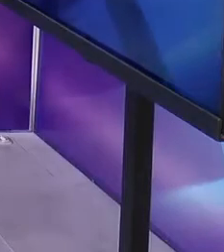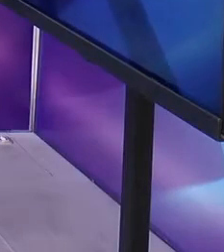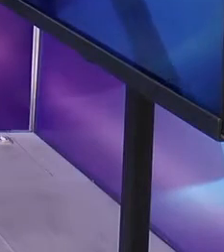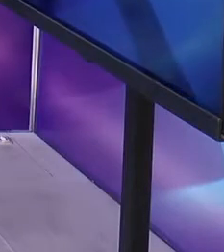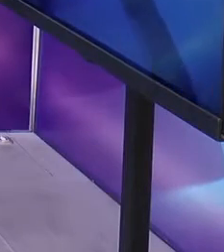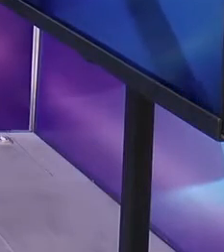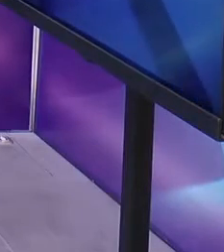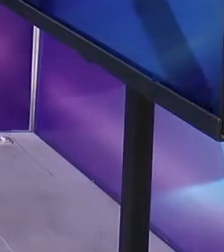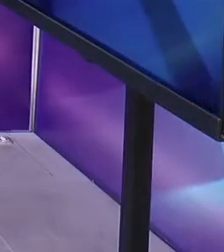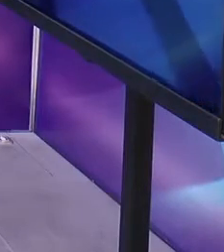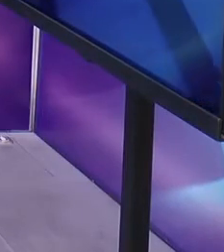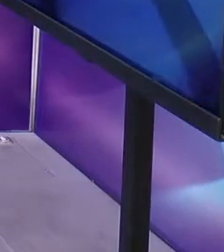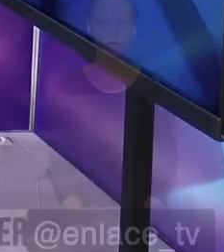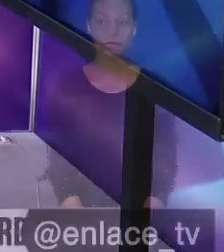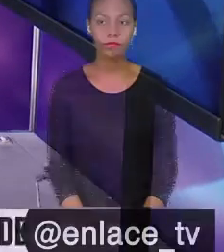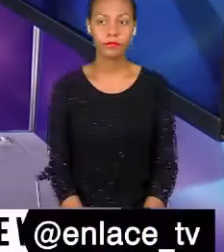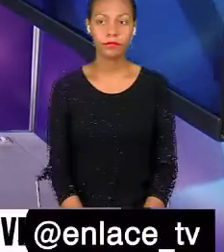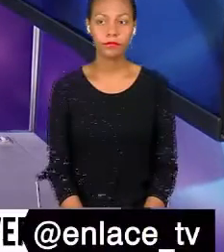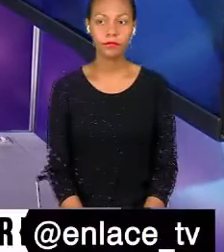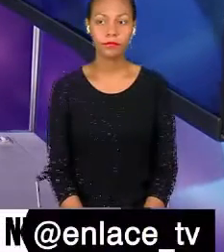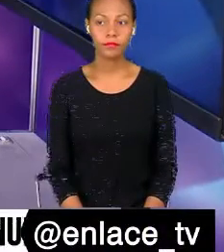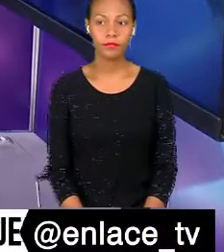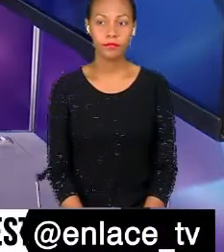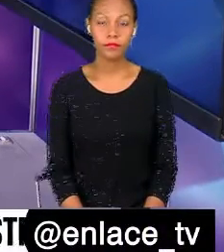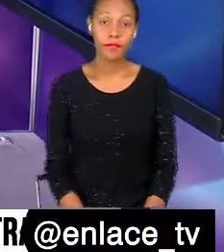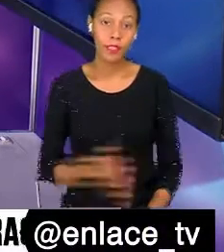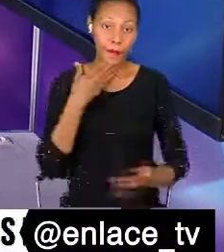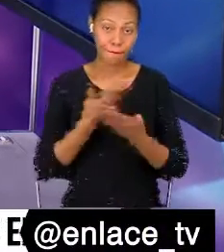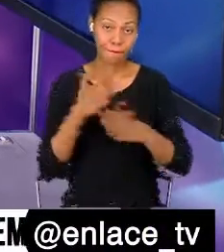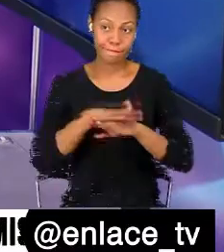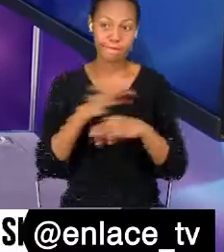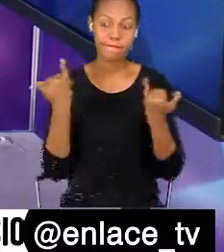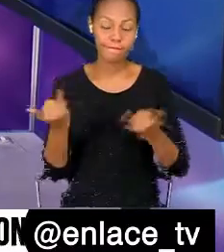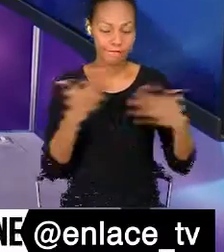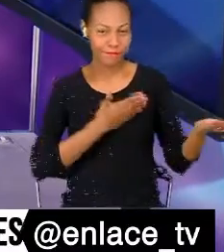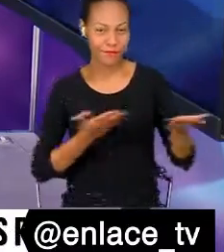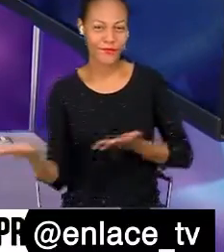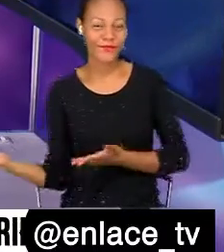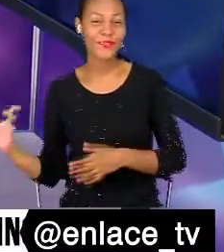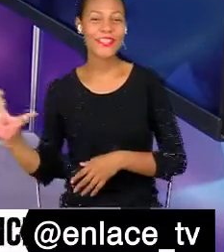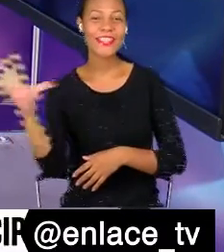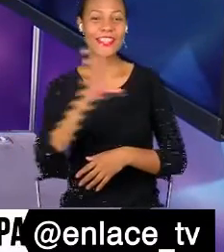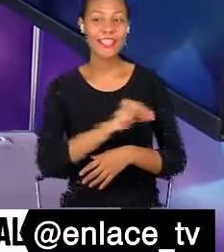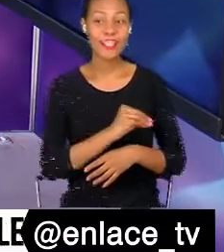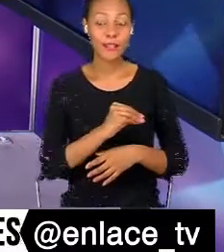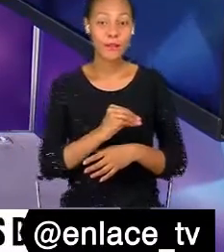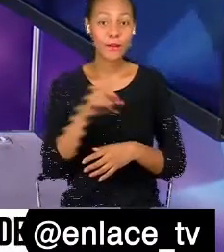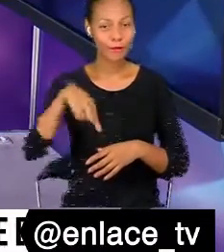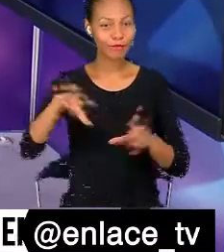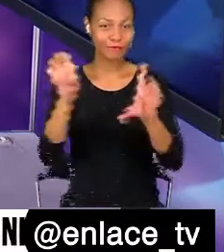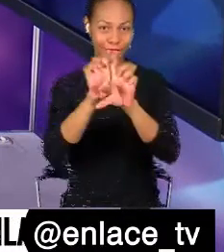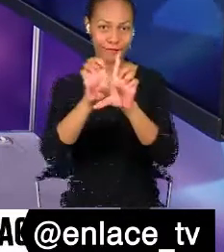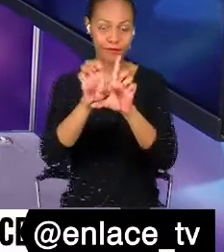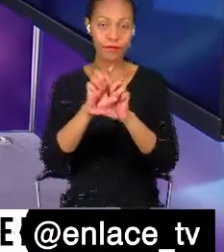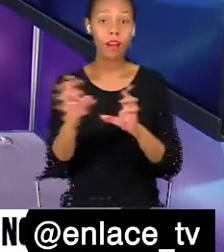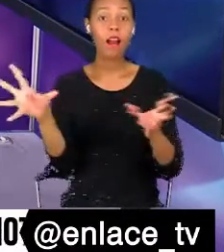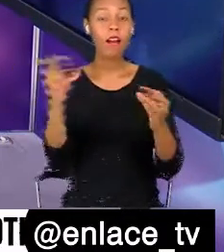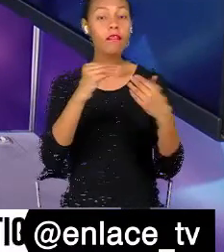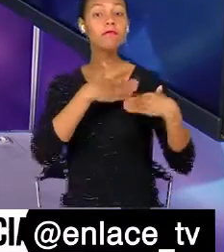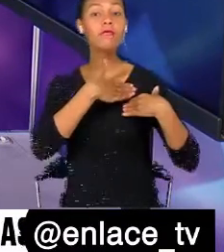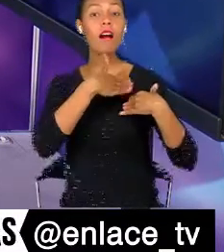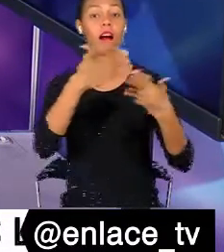Muy buenas tardes, los saludamos con la información más importante de nuestra ciudad y región. Bienvenidos a Enlace Noticias. Saludamos a quienes nos ven